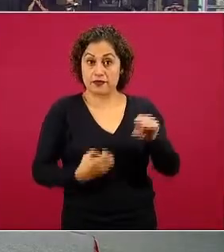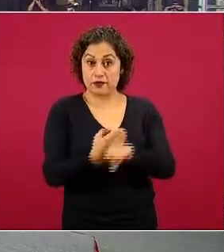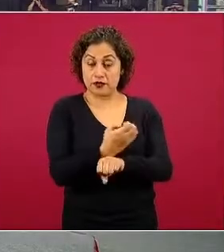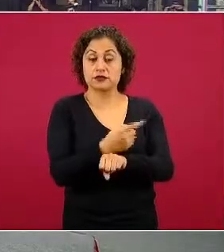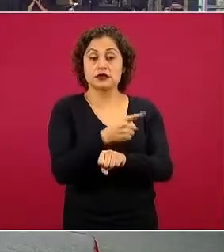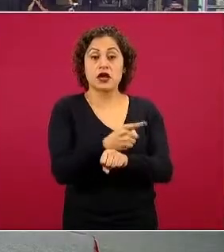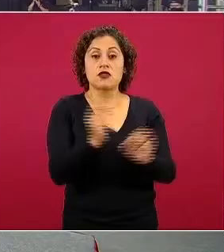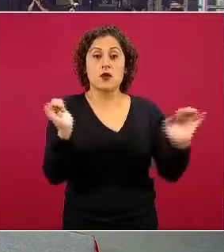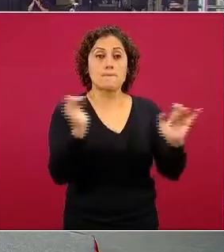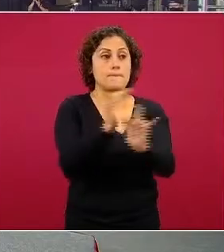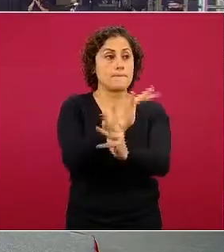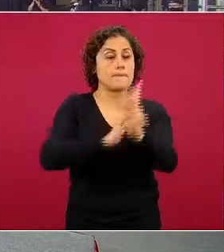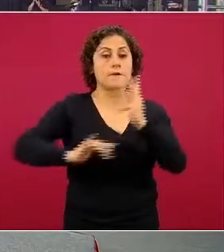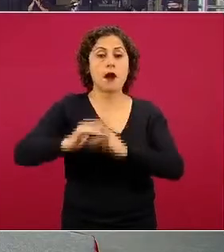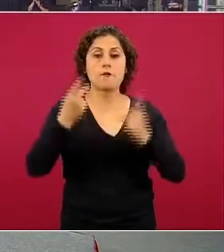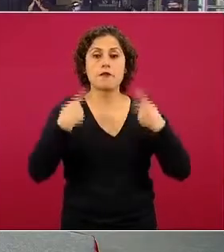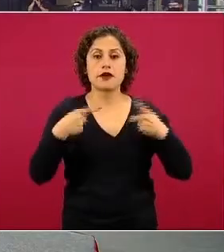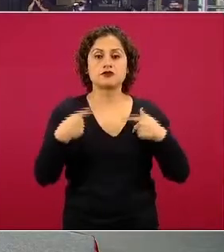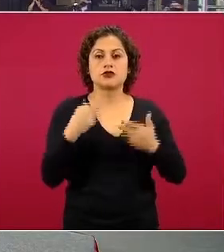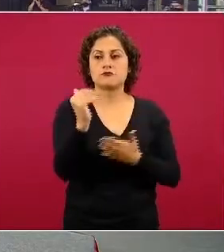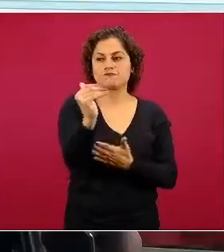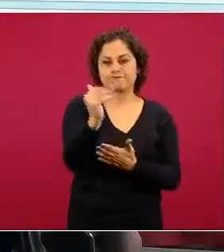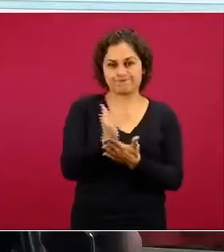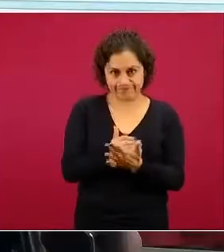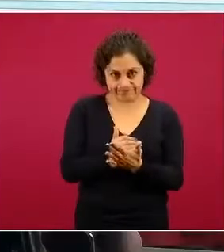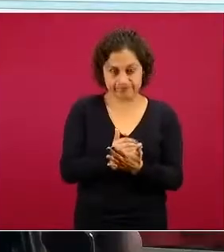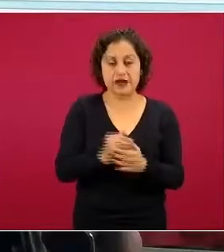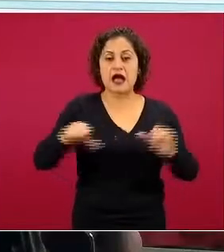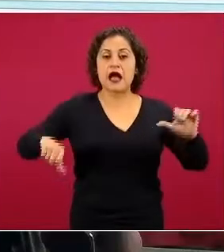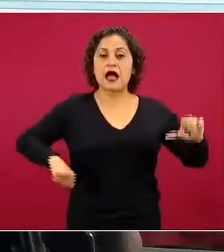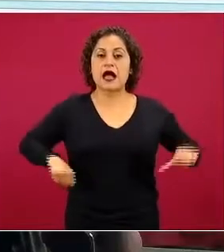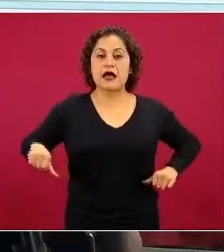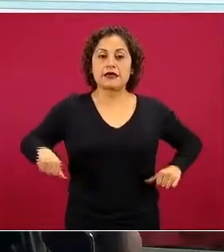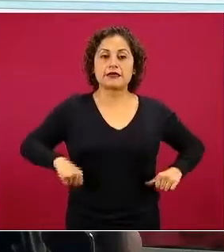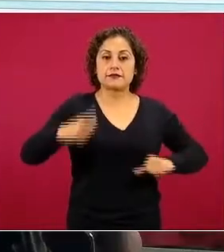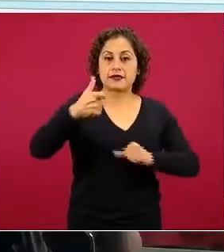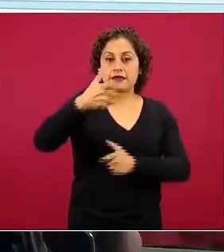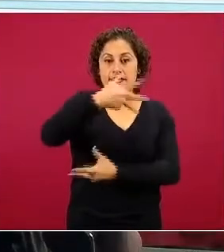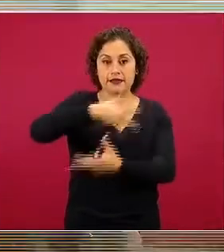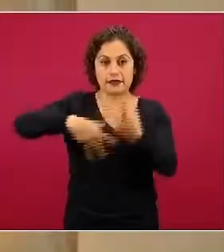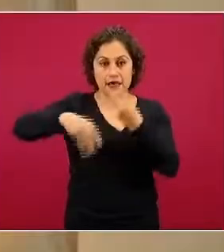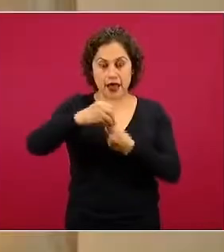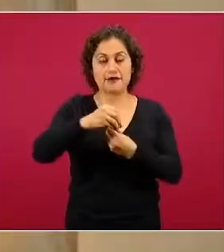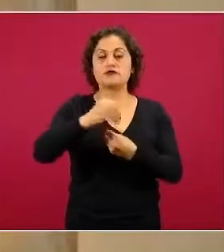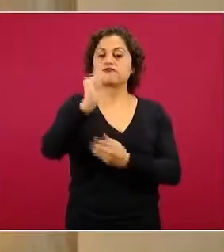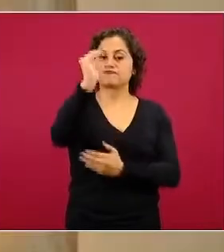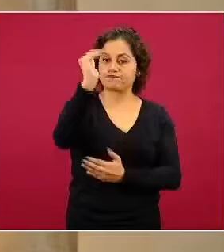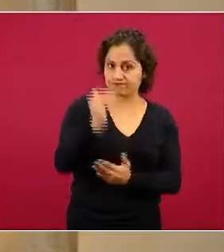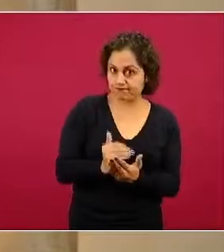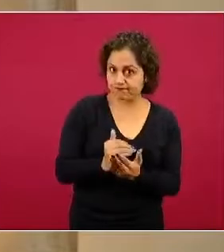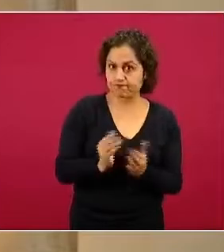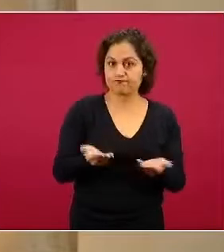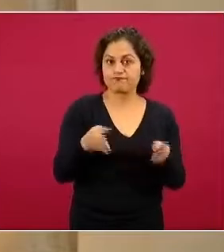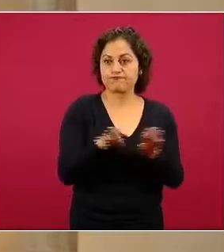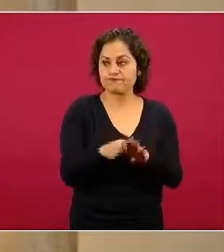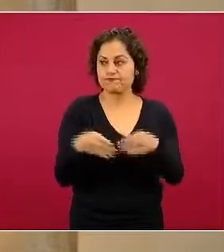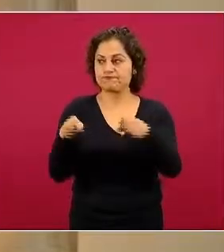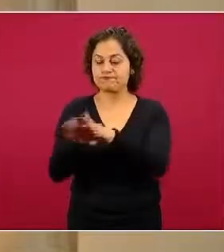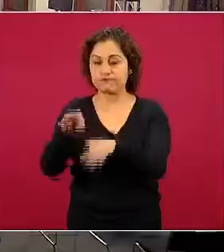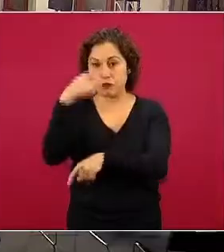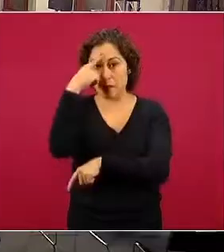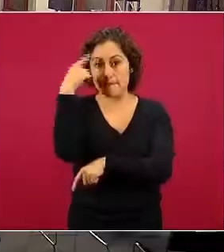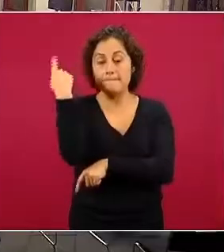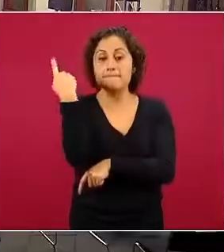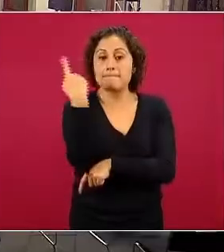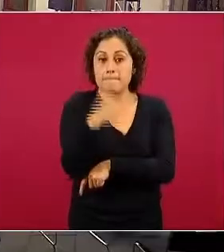ciudadanía, reducir las actividades socioeconómicas para poder mitigar con mayor